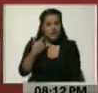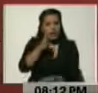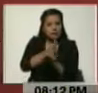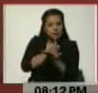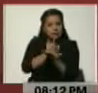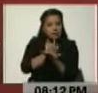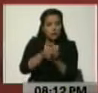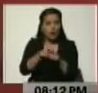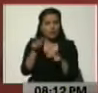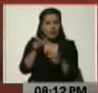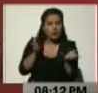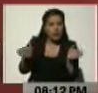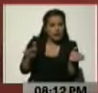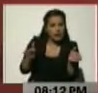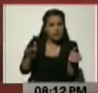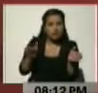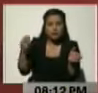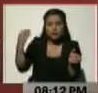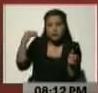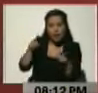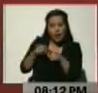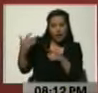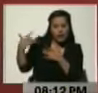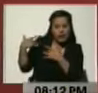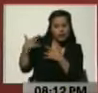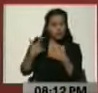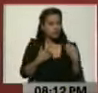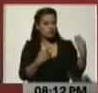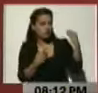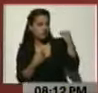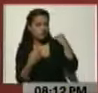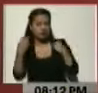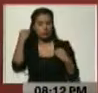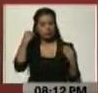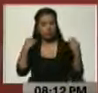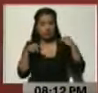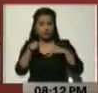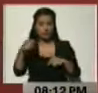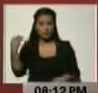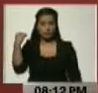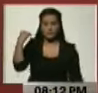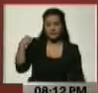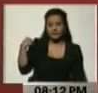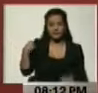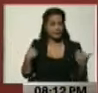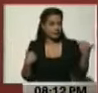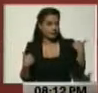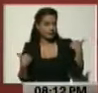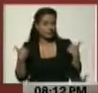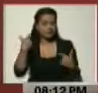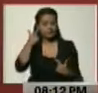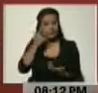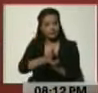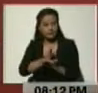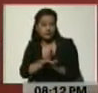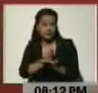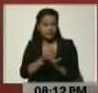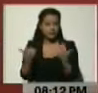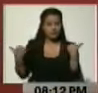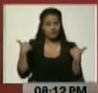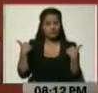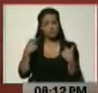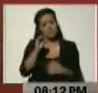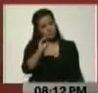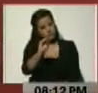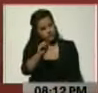ladito, y se las tocan por el otro lado, y les ponen micrófono para que los escuchen, solo con la